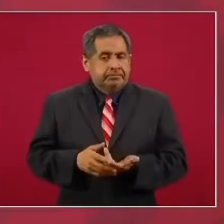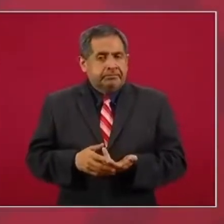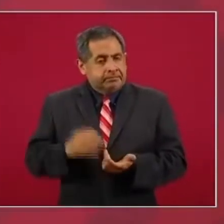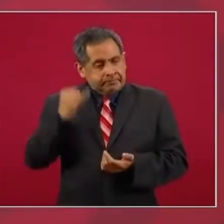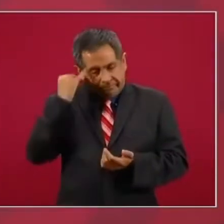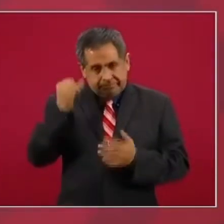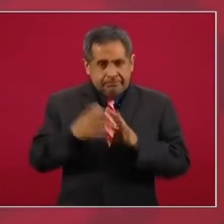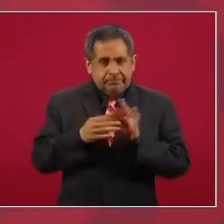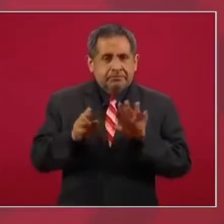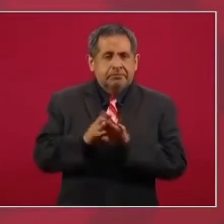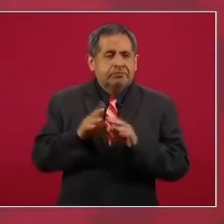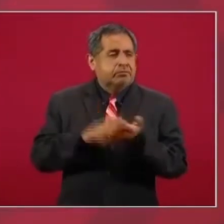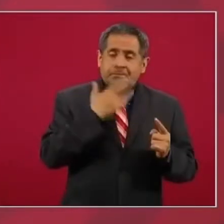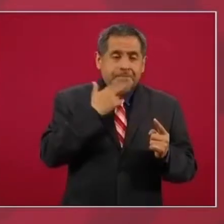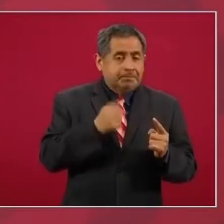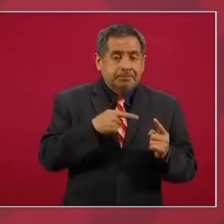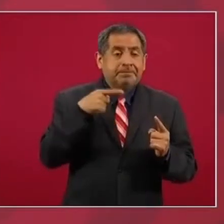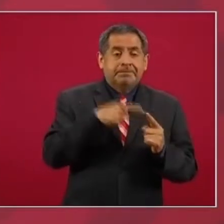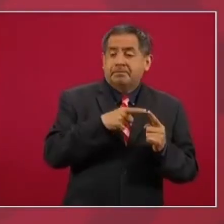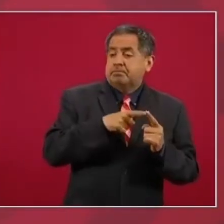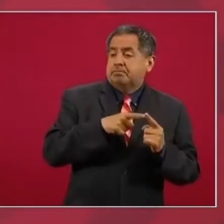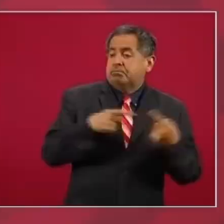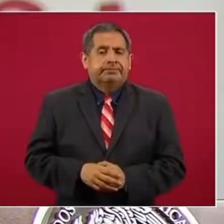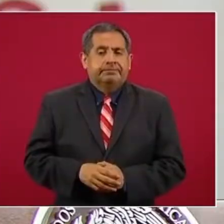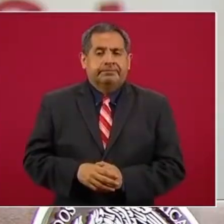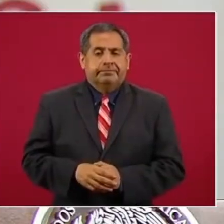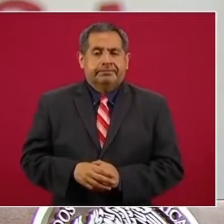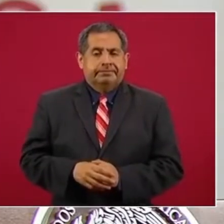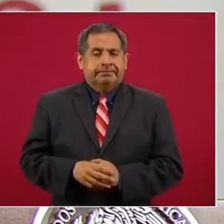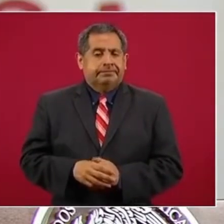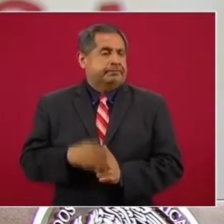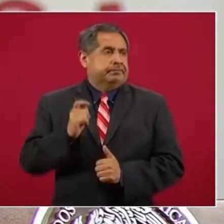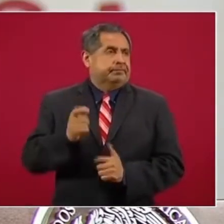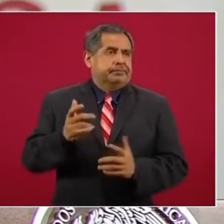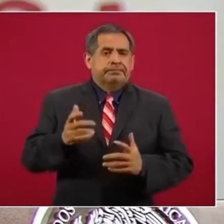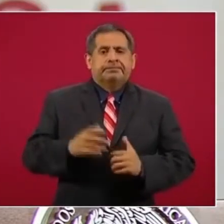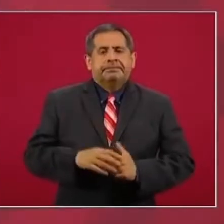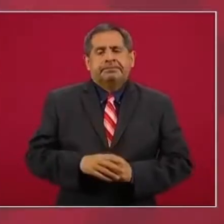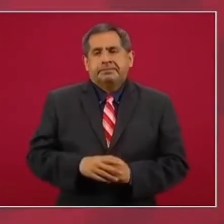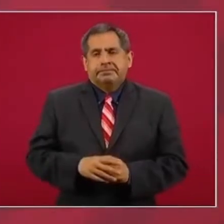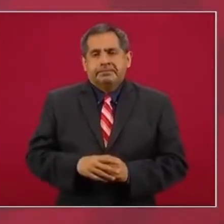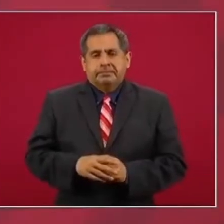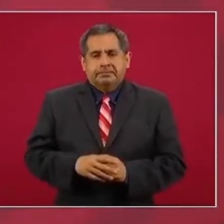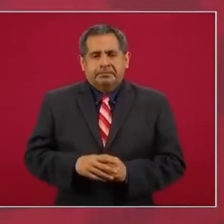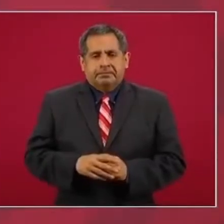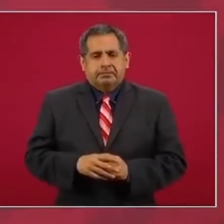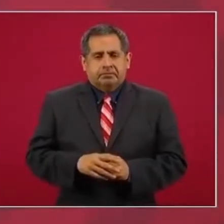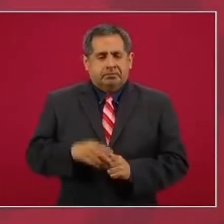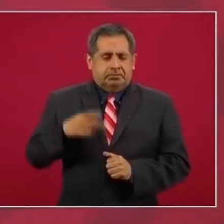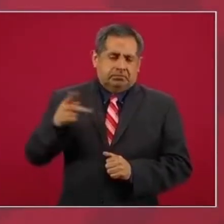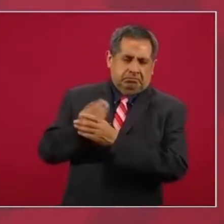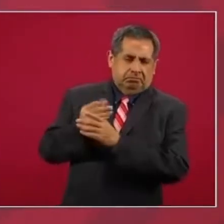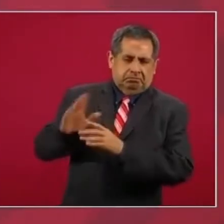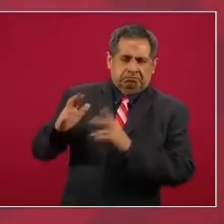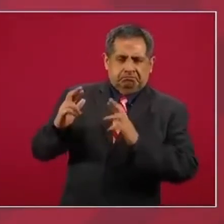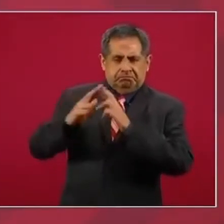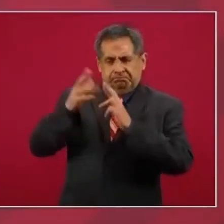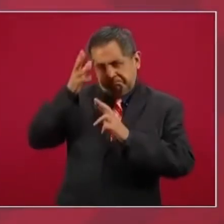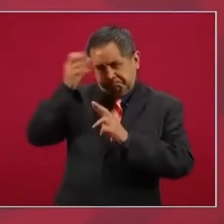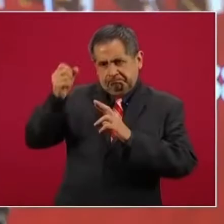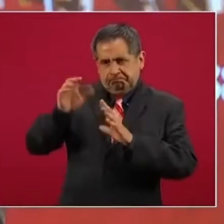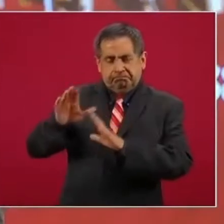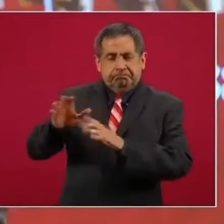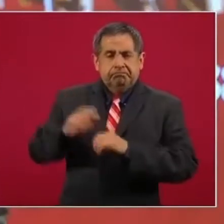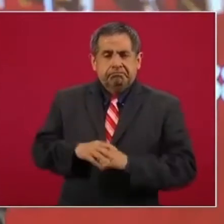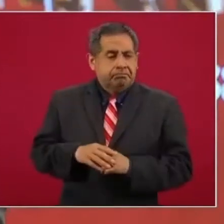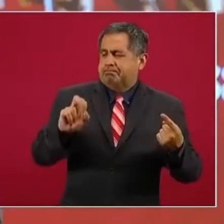neoliberal contraria al humanismo? En su concepción religiosa dice